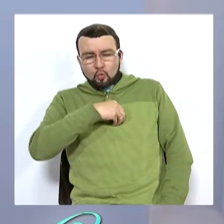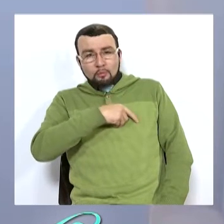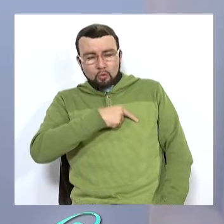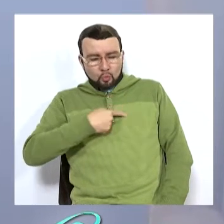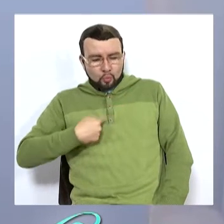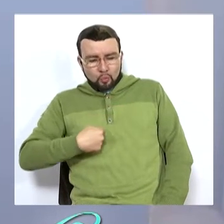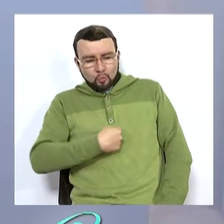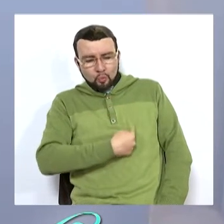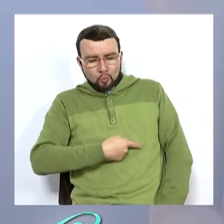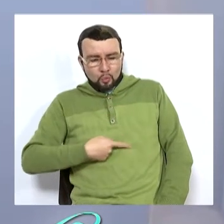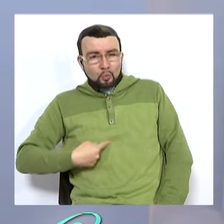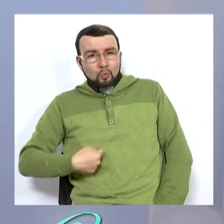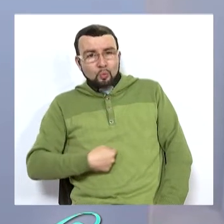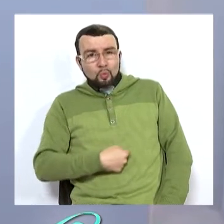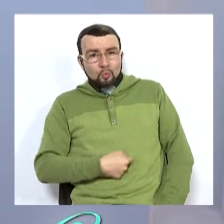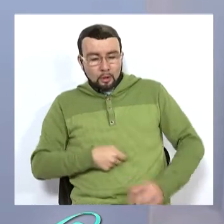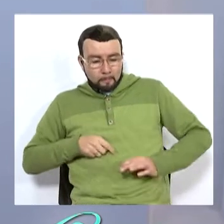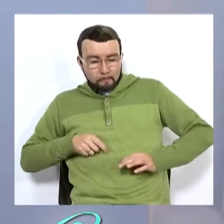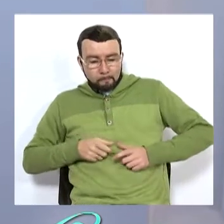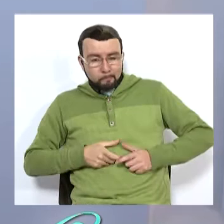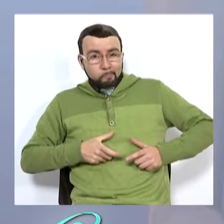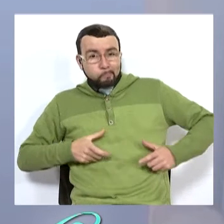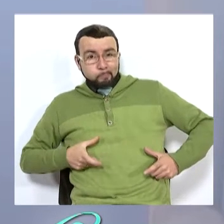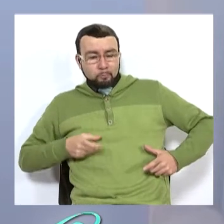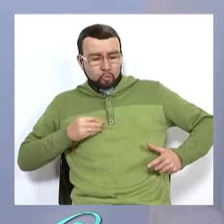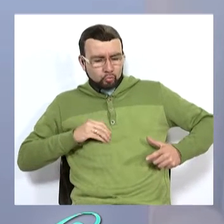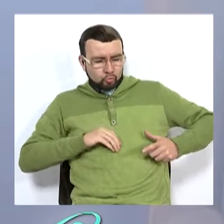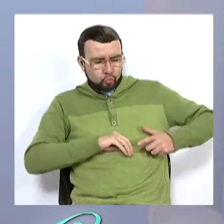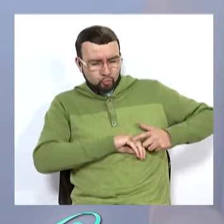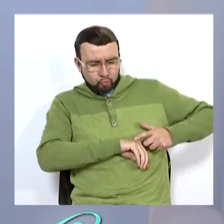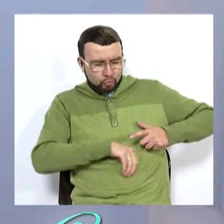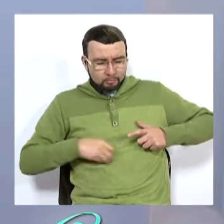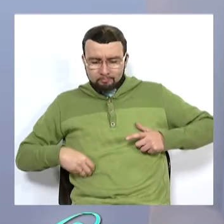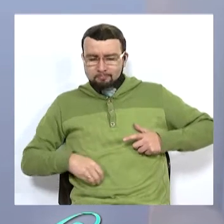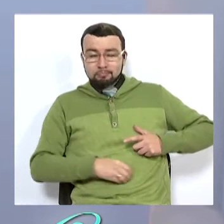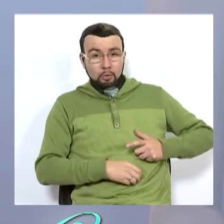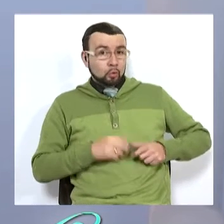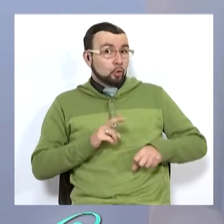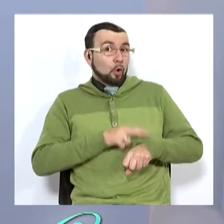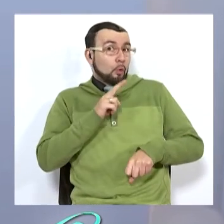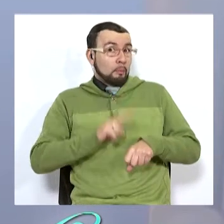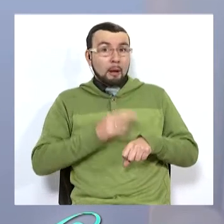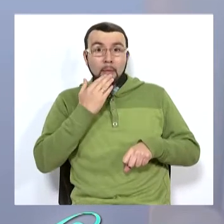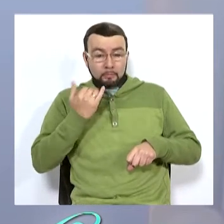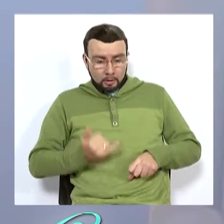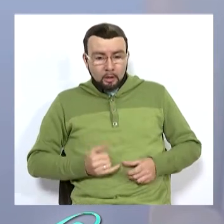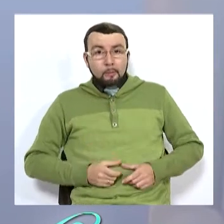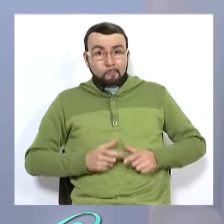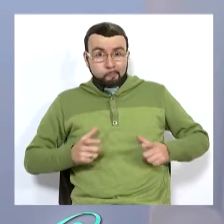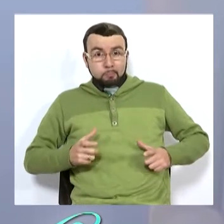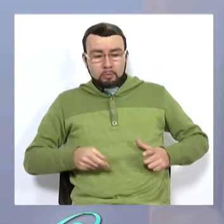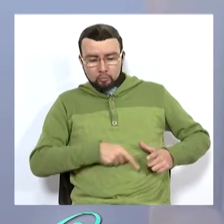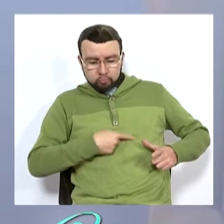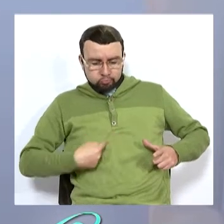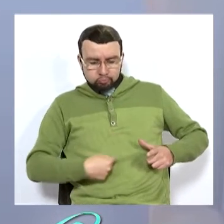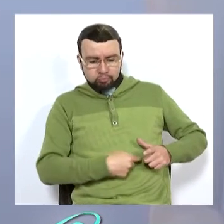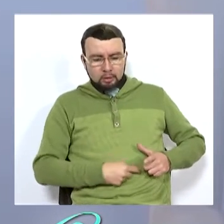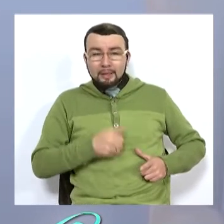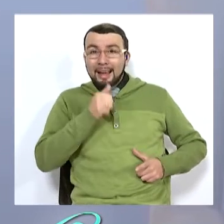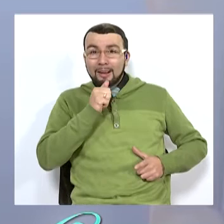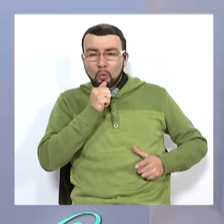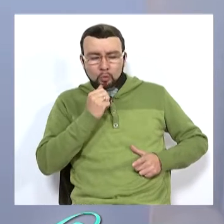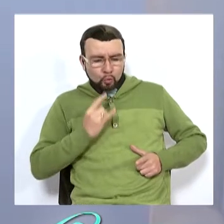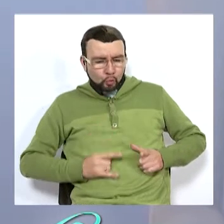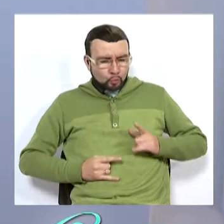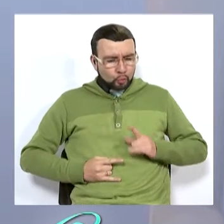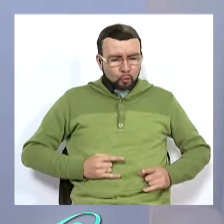llegando al intestino grueso, y esto debería de ser lo normal. En el intestino grueso es donde se absorbe el agua, la materia fecal